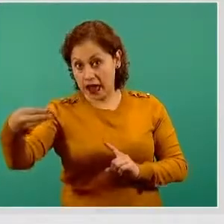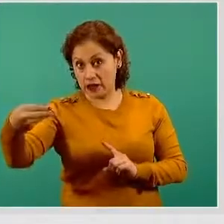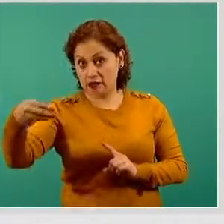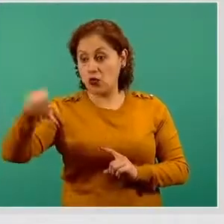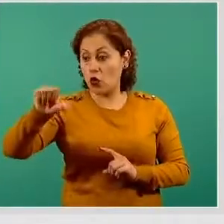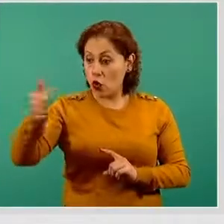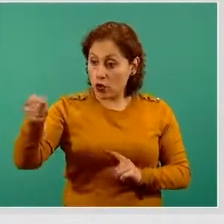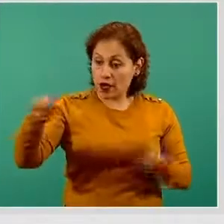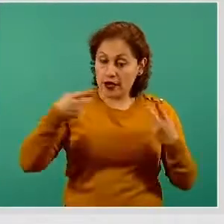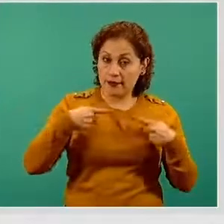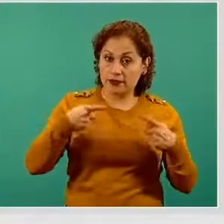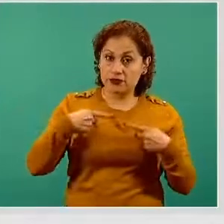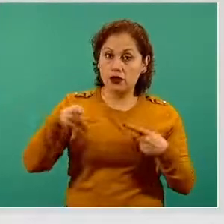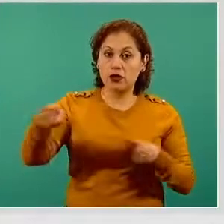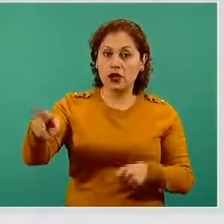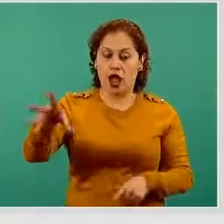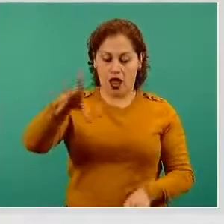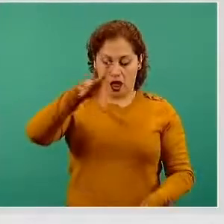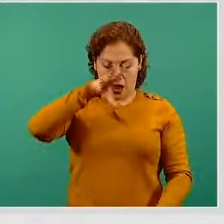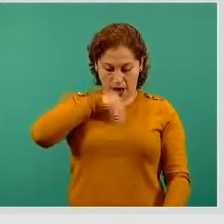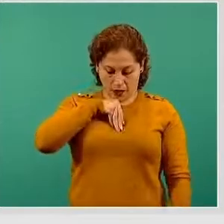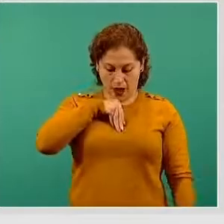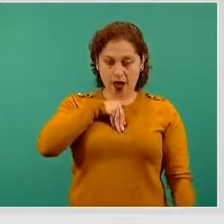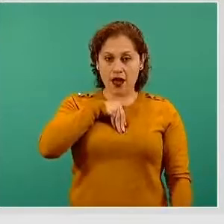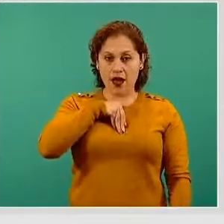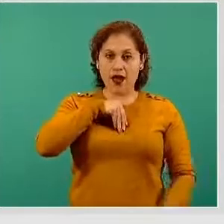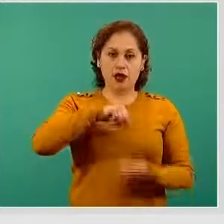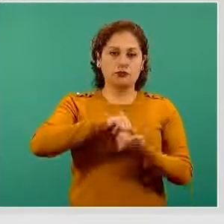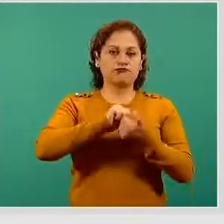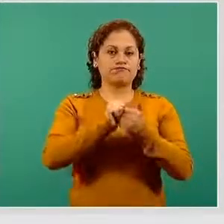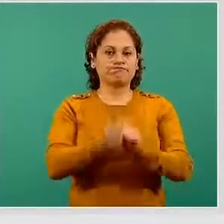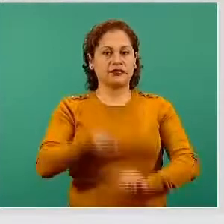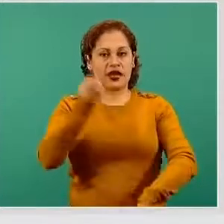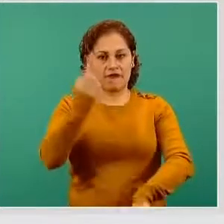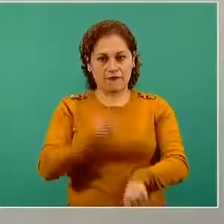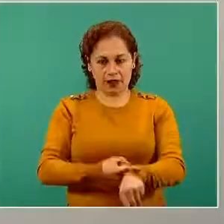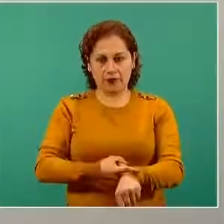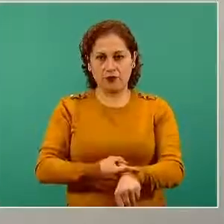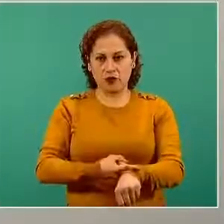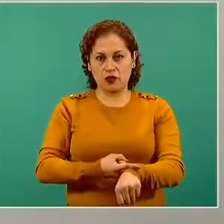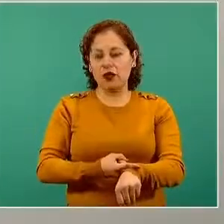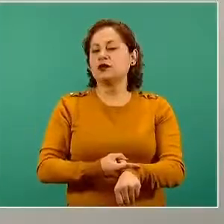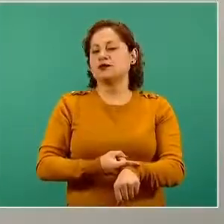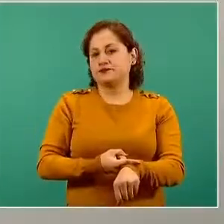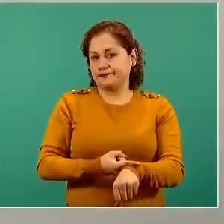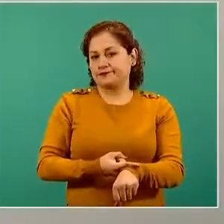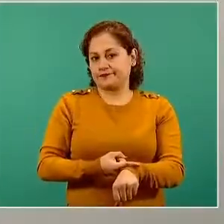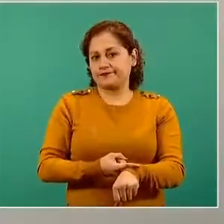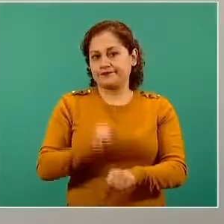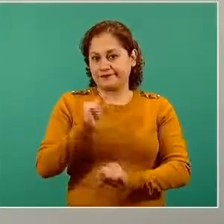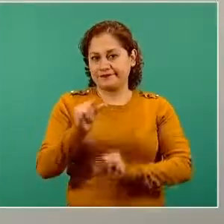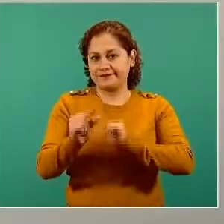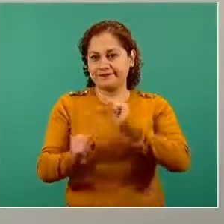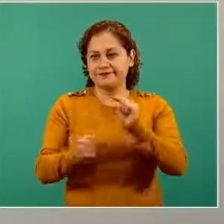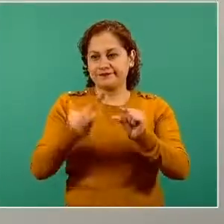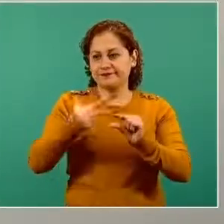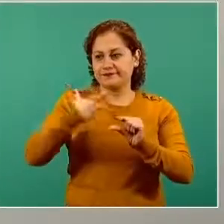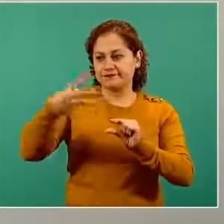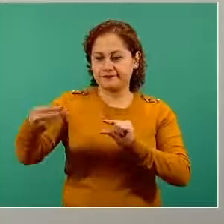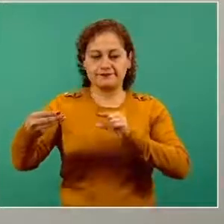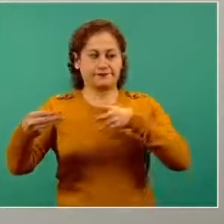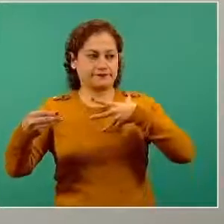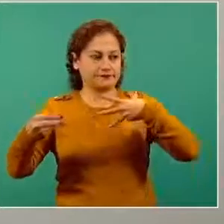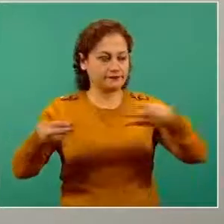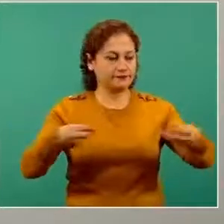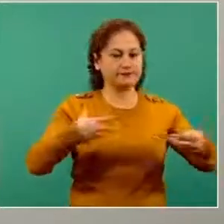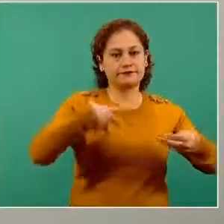capacidad de contagiarse y enfermar, pues entonces iniciamos con esta transmisión precisamente comunitaria que